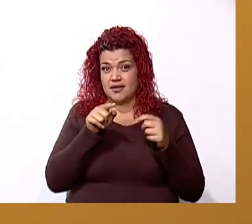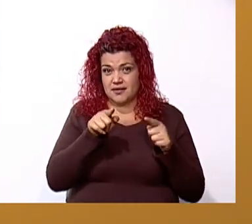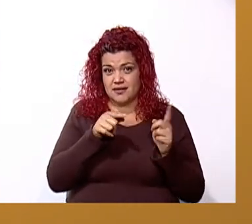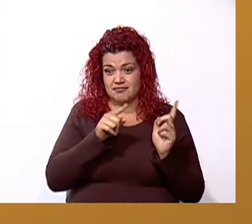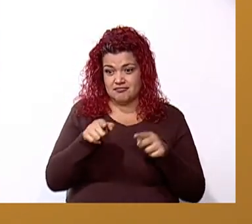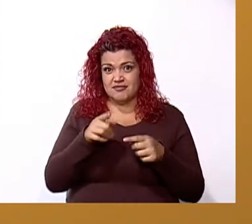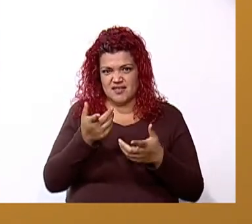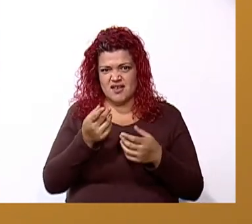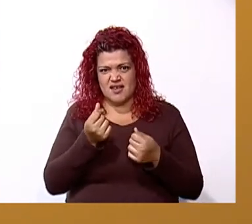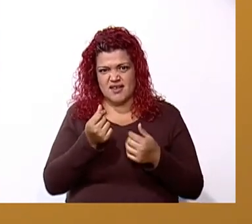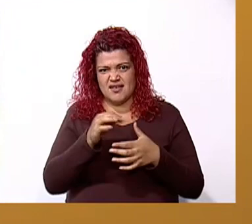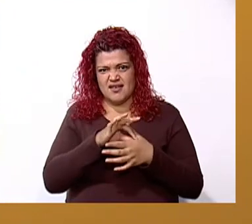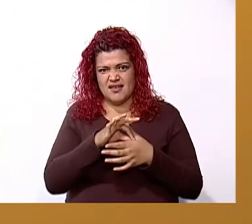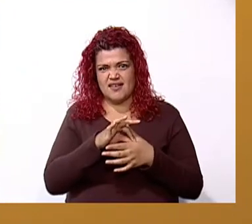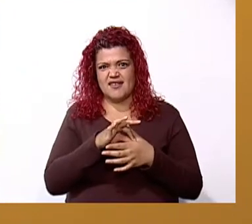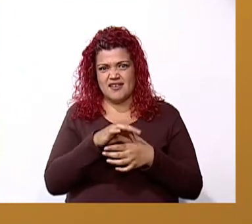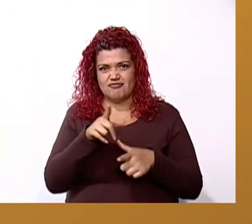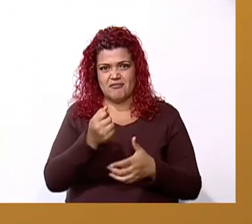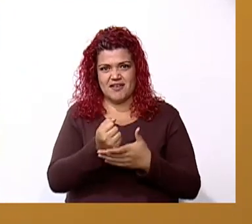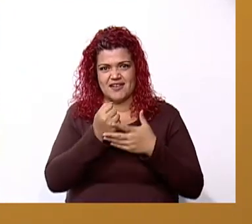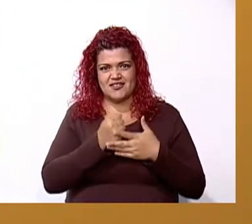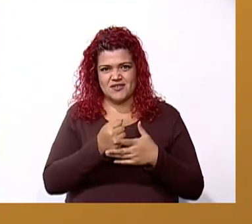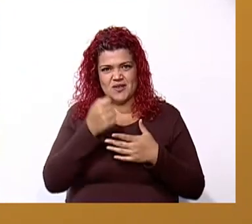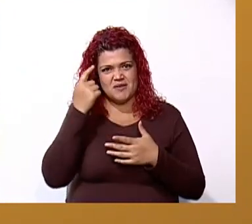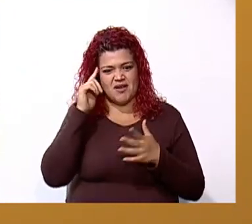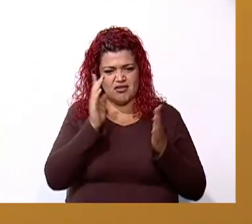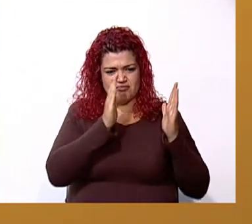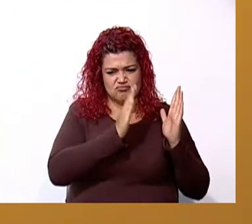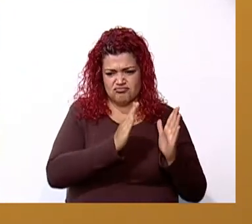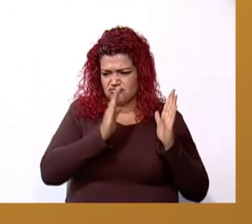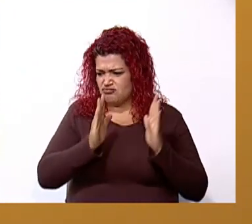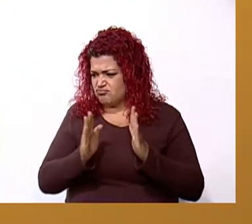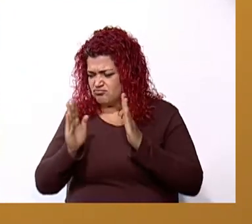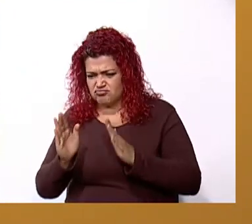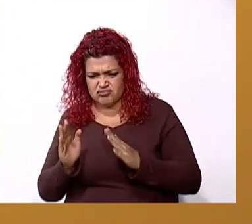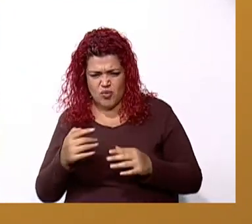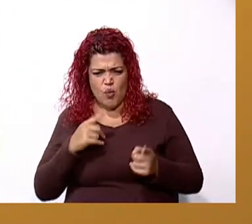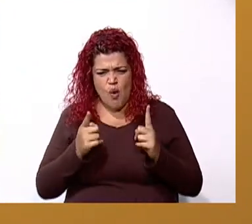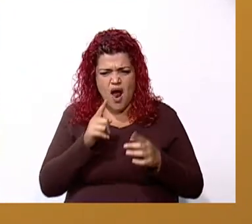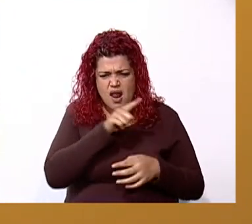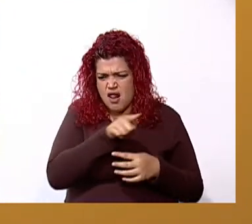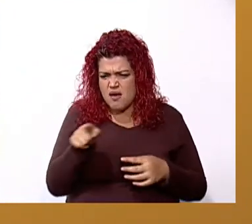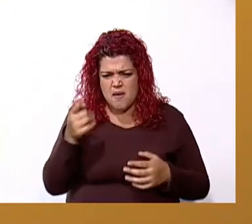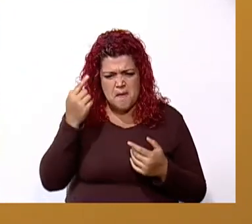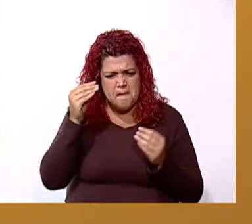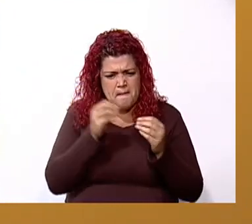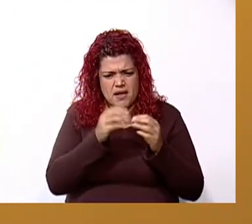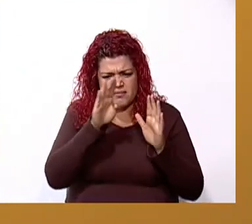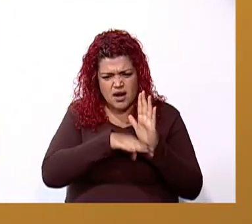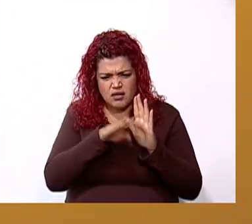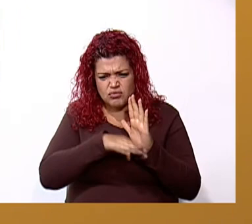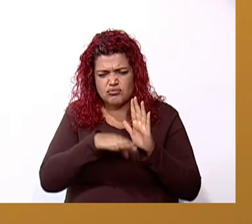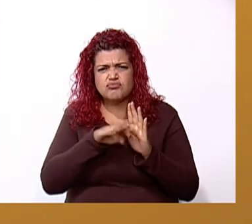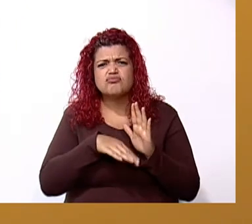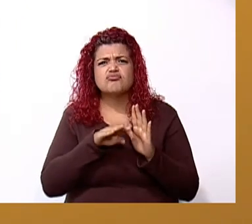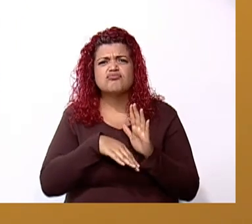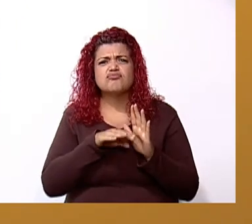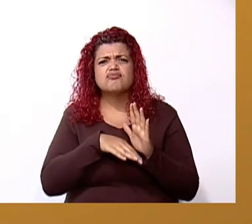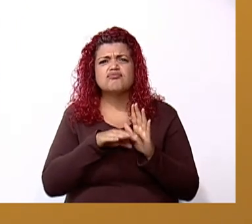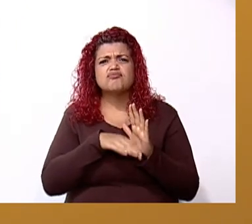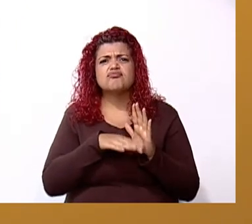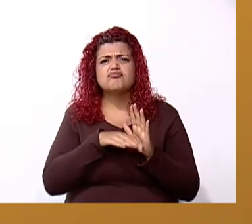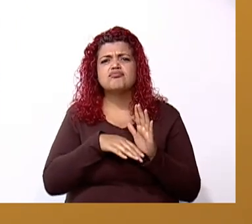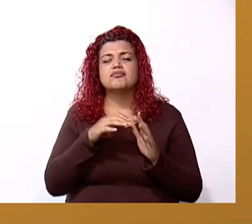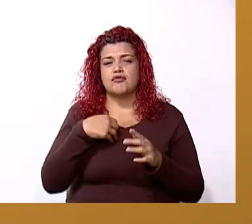los precios de las carnes, así ustedes me ayudan a comparar cuál será la carne que tenga el precio más cómodo. Deme un momentito, voy a escribirle al